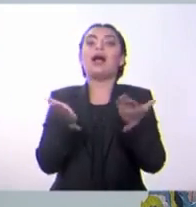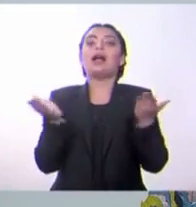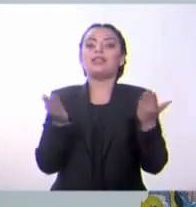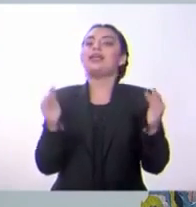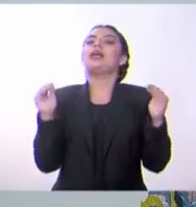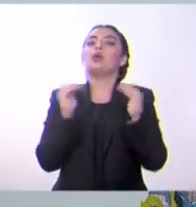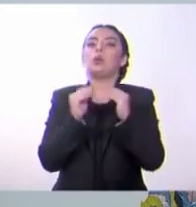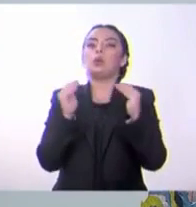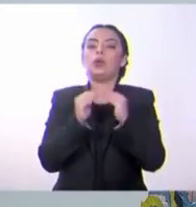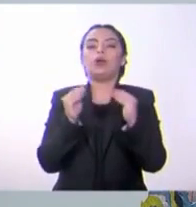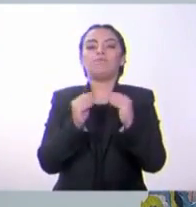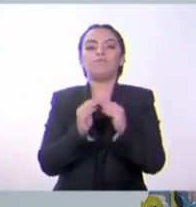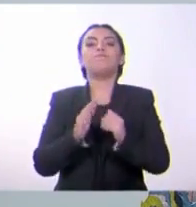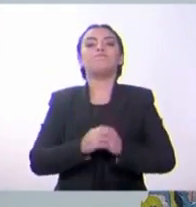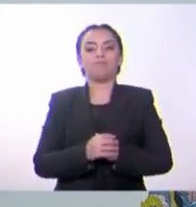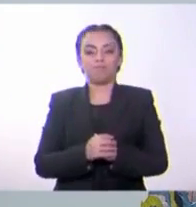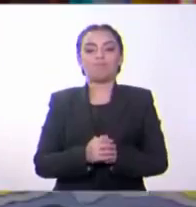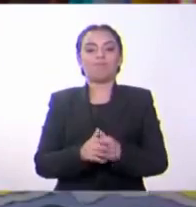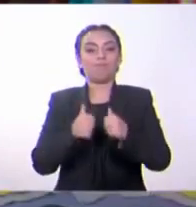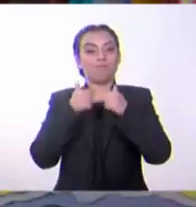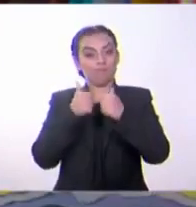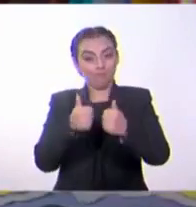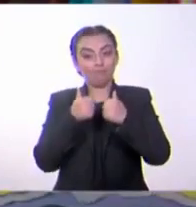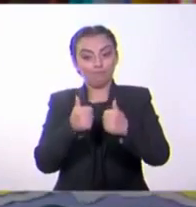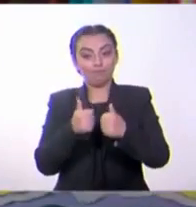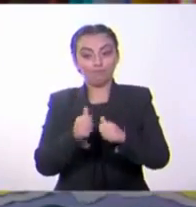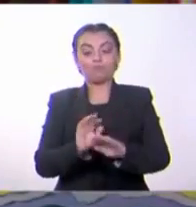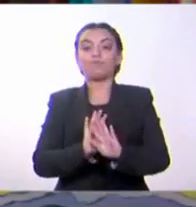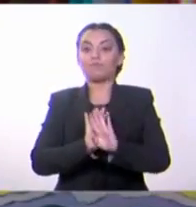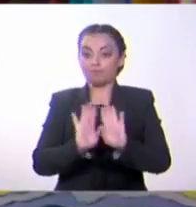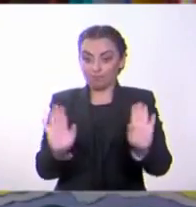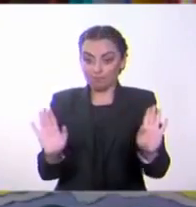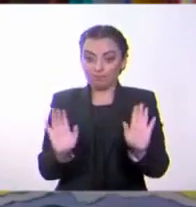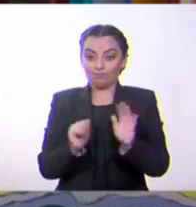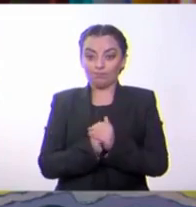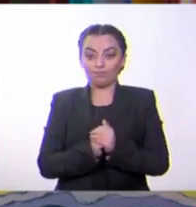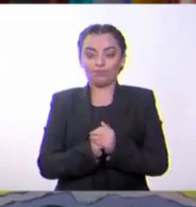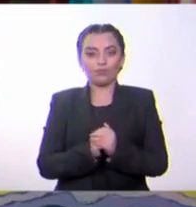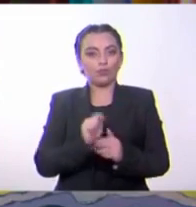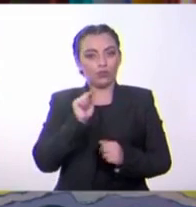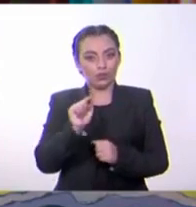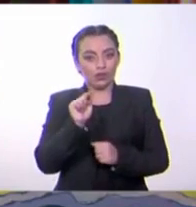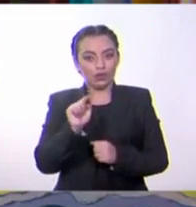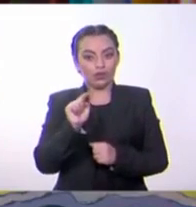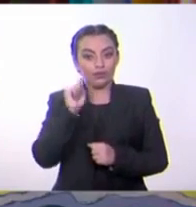hogar. Muy bien, llegamos hasta aquí. Espero que estés presente